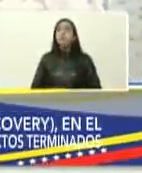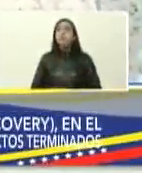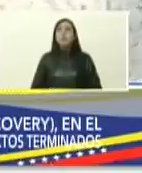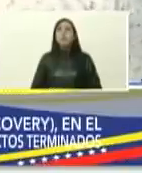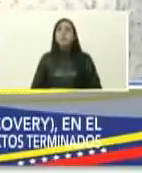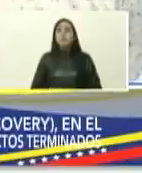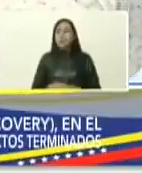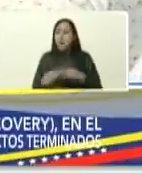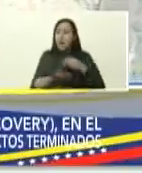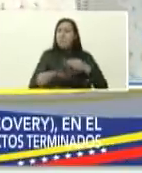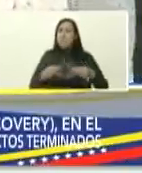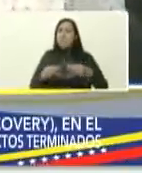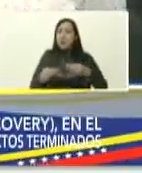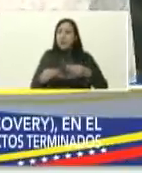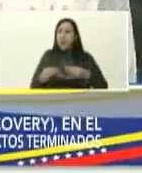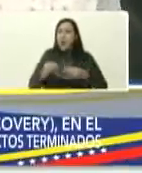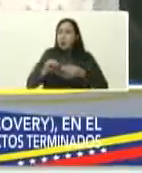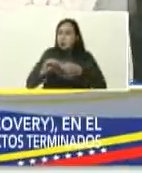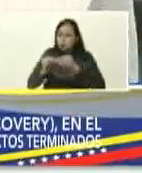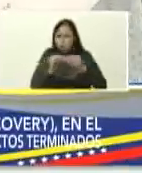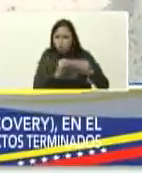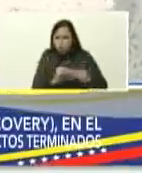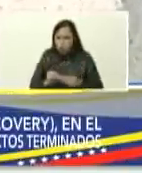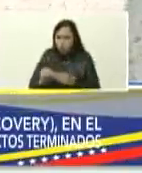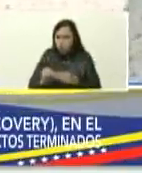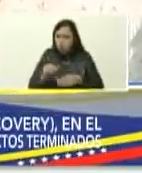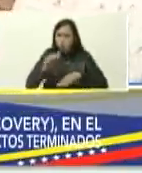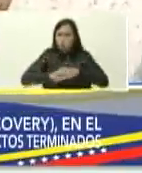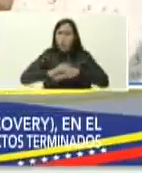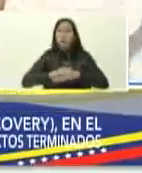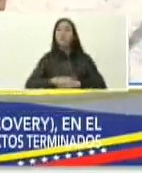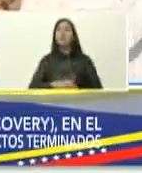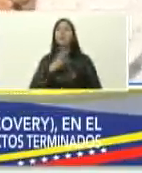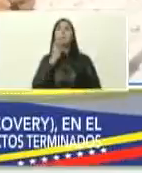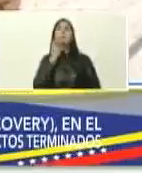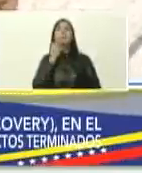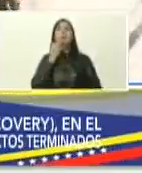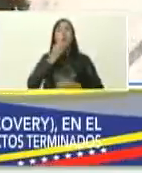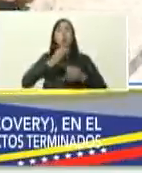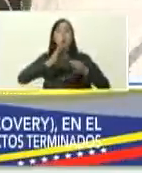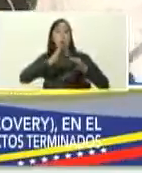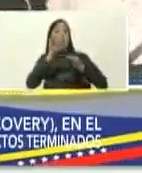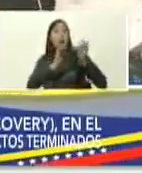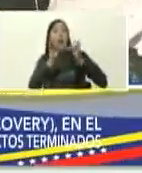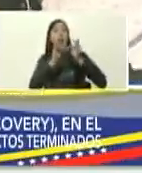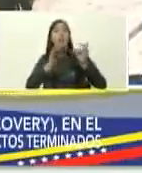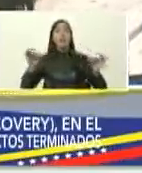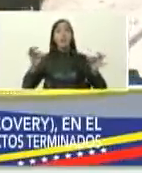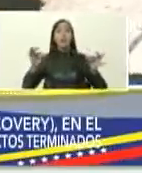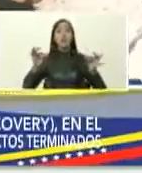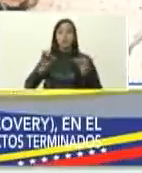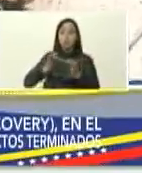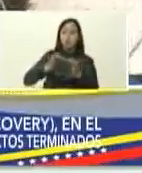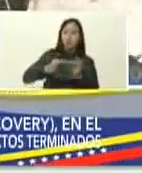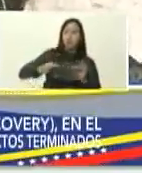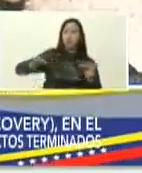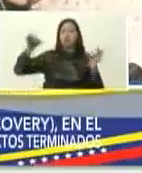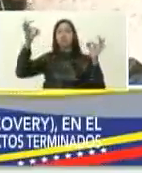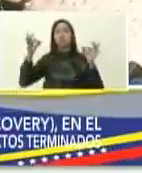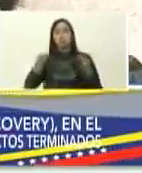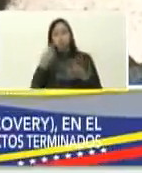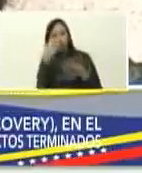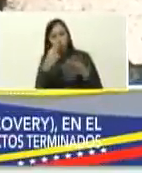de estos materiales con los que elaboramos. Aquí tenemos los materiales, las trenzas fabricadas aquí en el estado Miranda, en Carrizal,